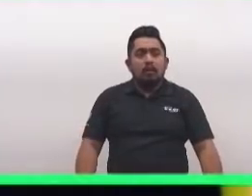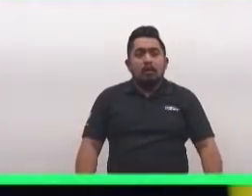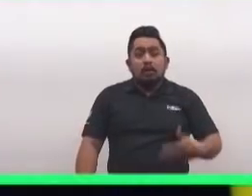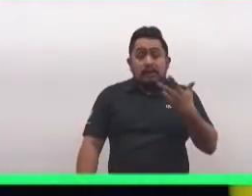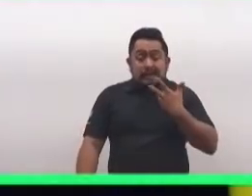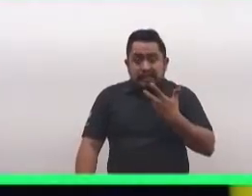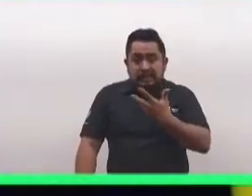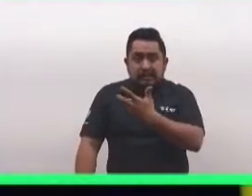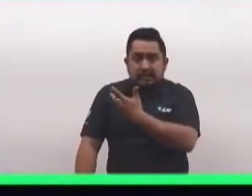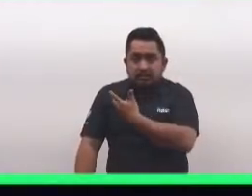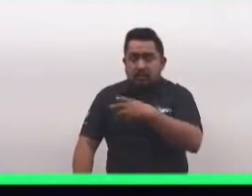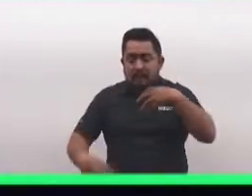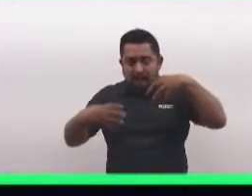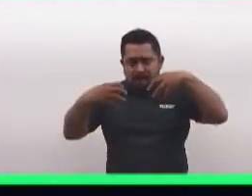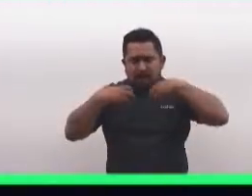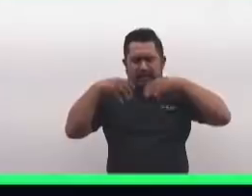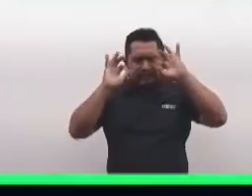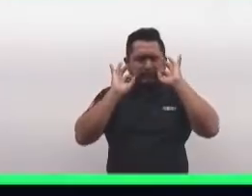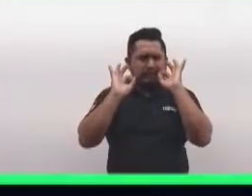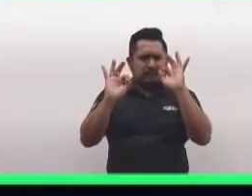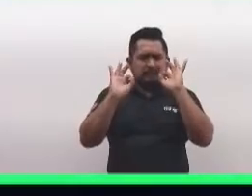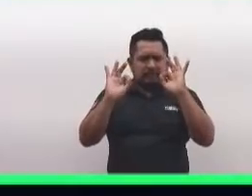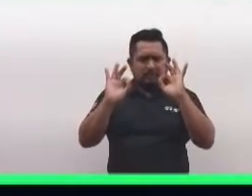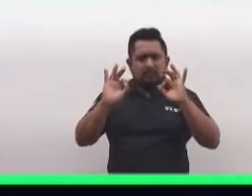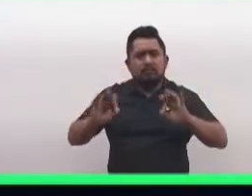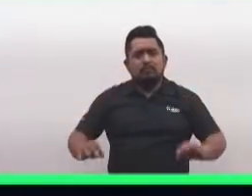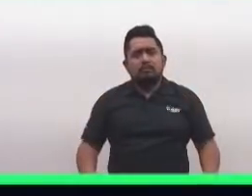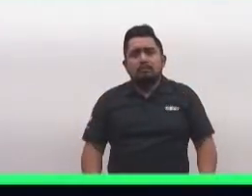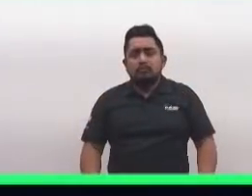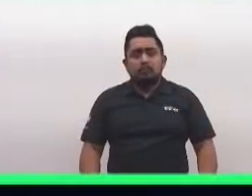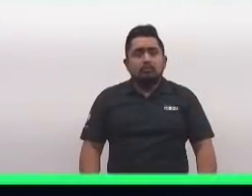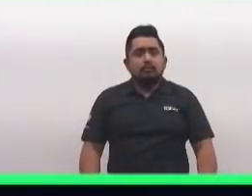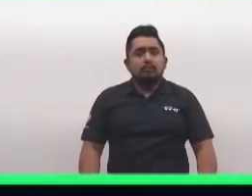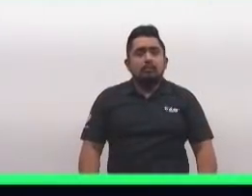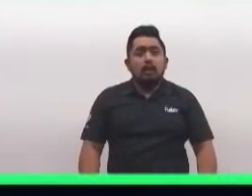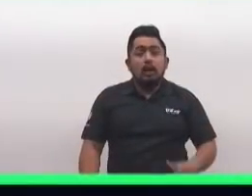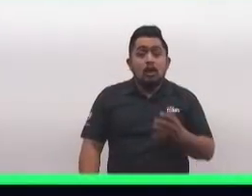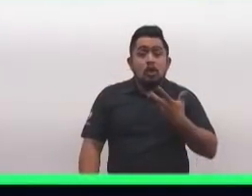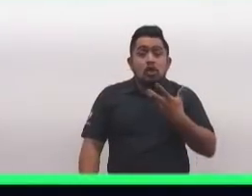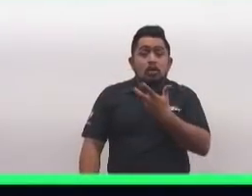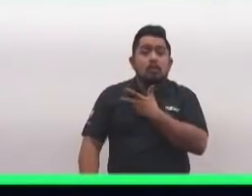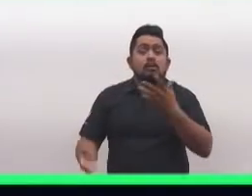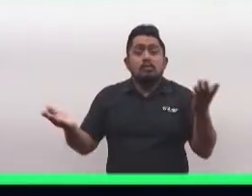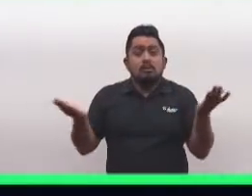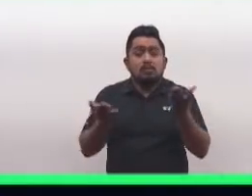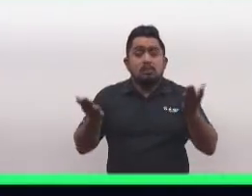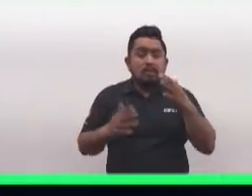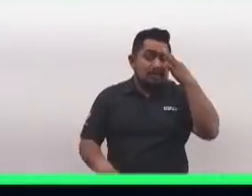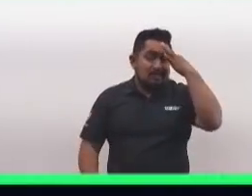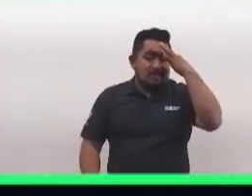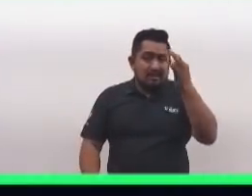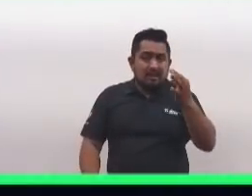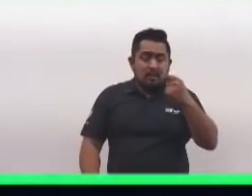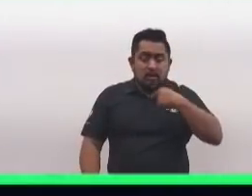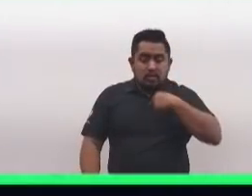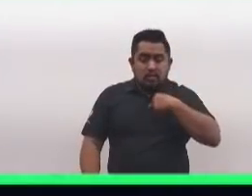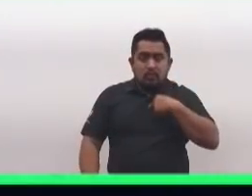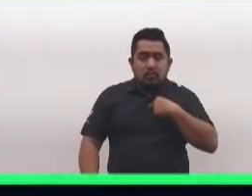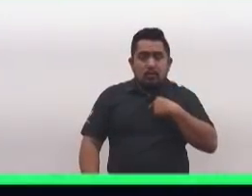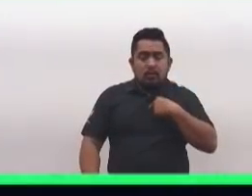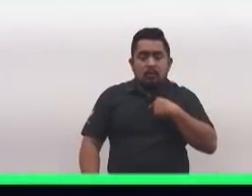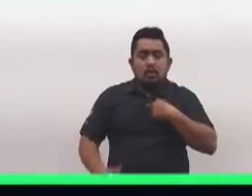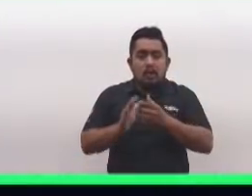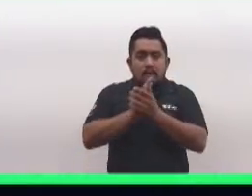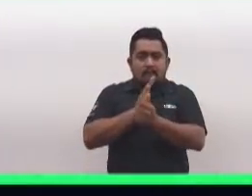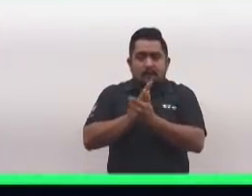poder tener una buena vida y vivir pura vida necesito desarrollar mi talento